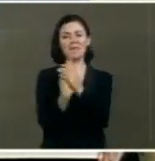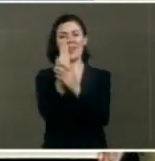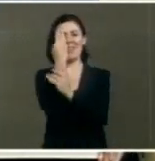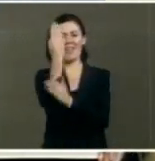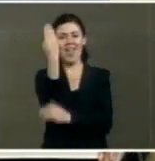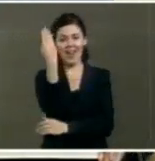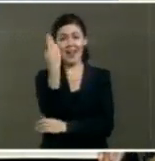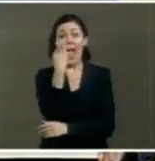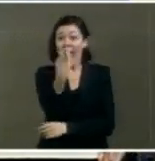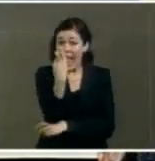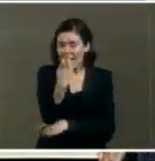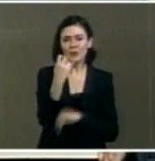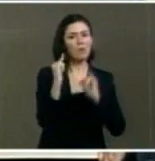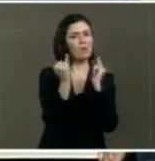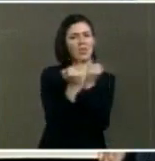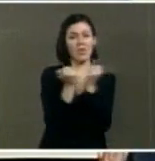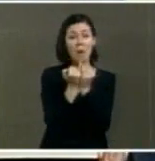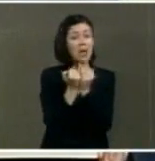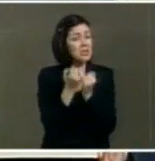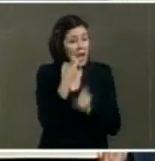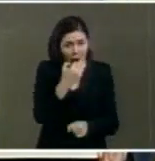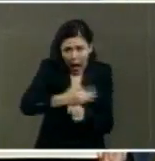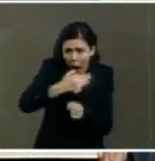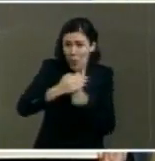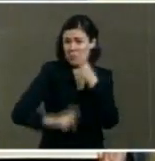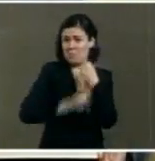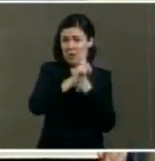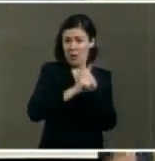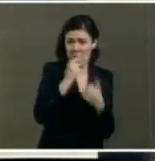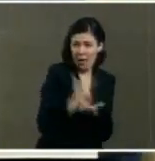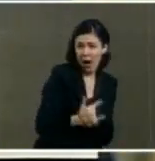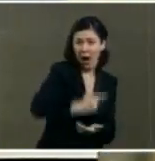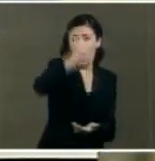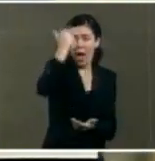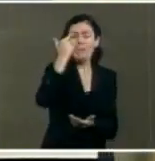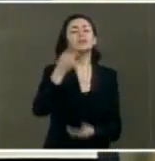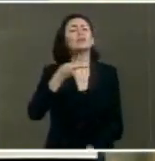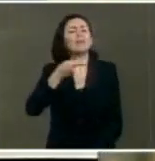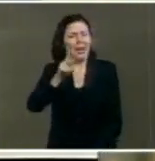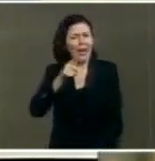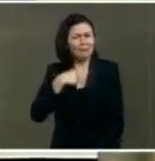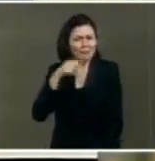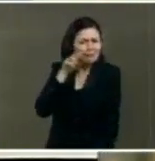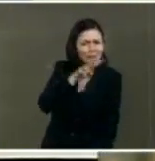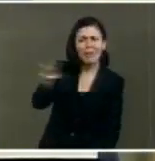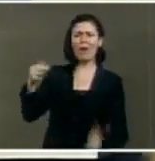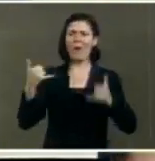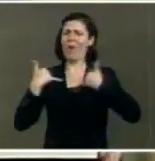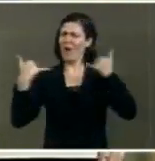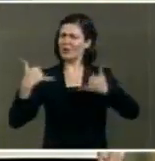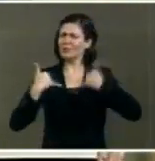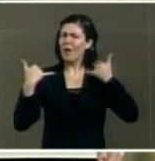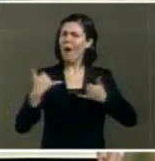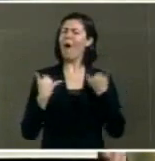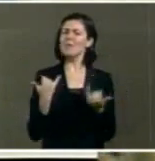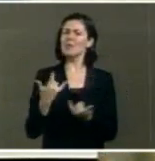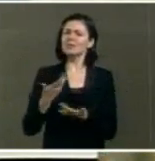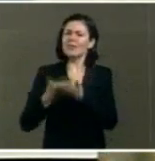Lo veo en los jóvenes mexicanos que se preparan con tesón para ser los mejores ingenieros del